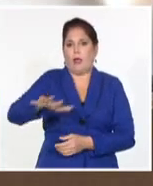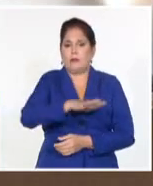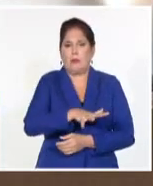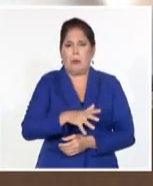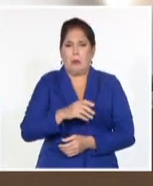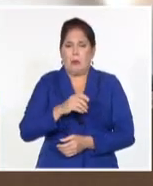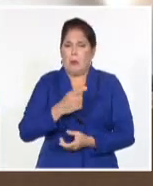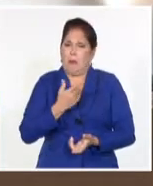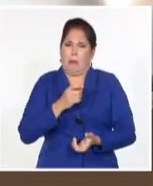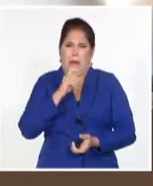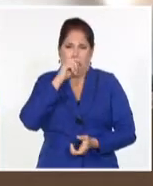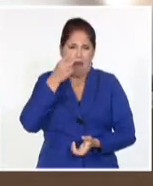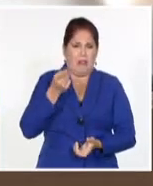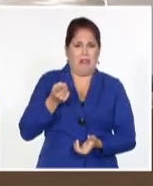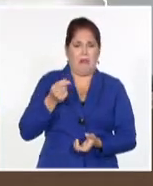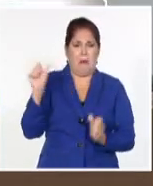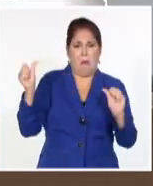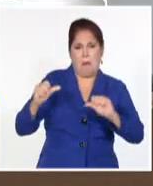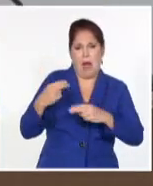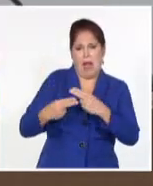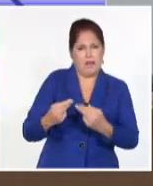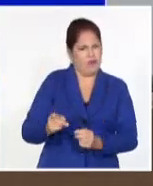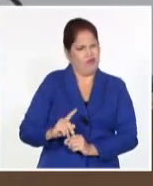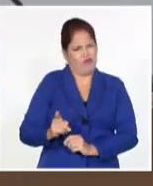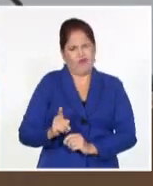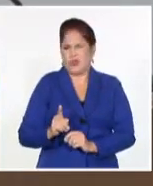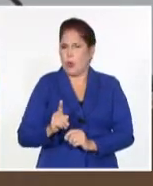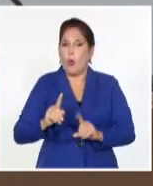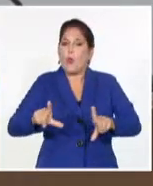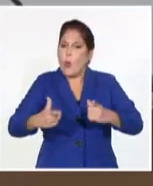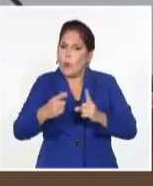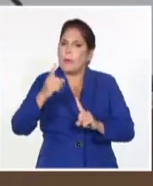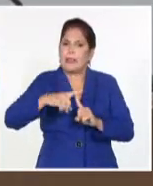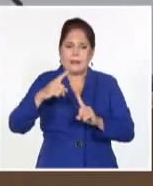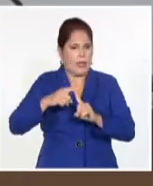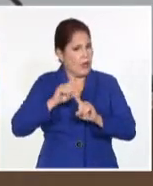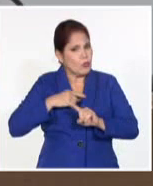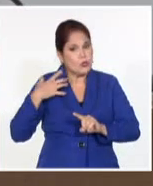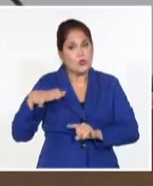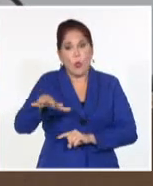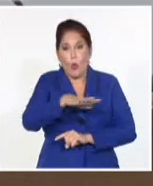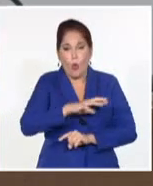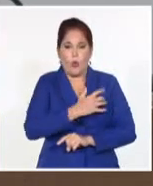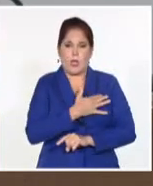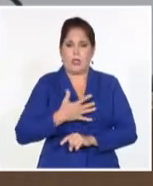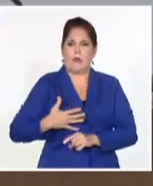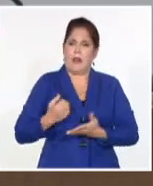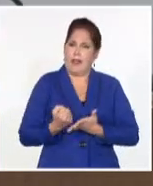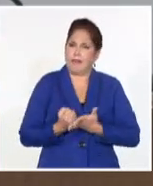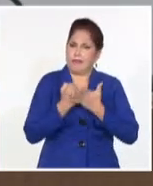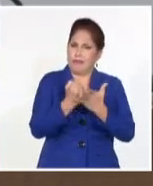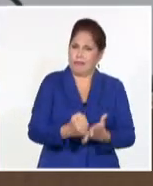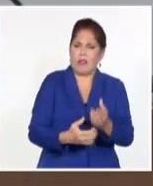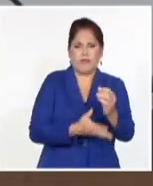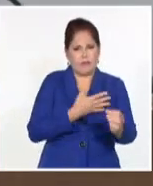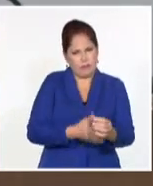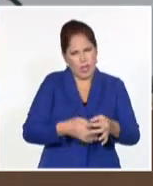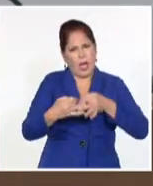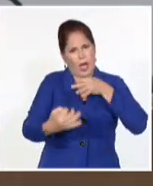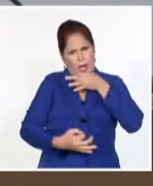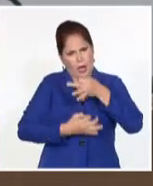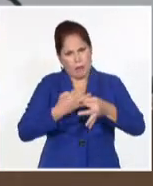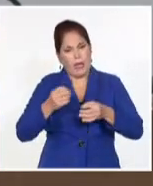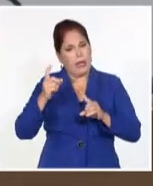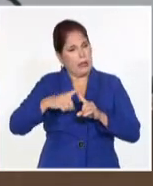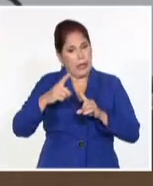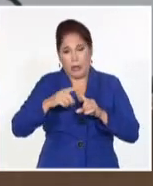no puede ser cumplir una tarea, sino ponerle toda la sensibilidad y la calidad que lleva